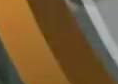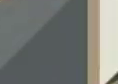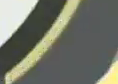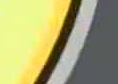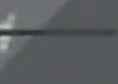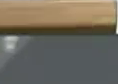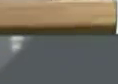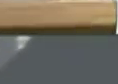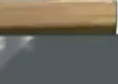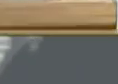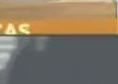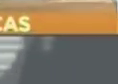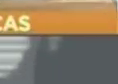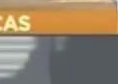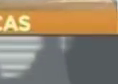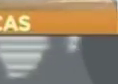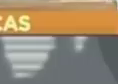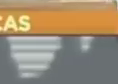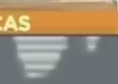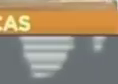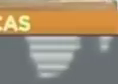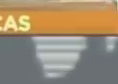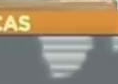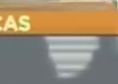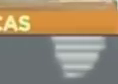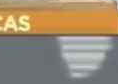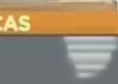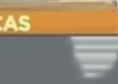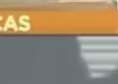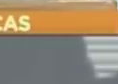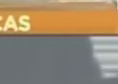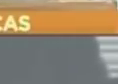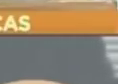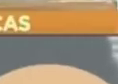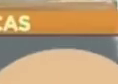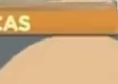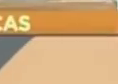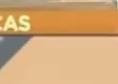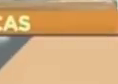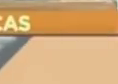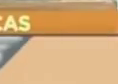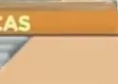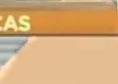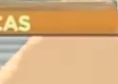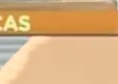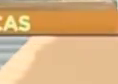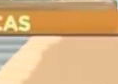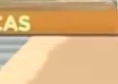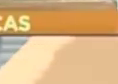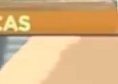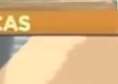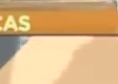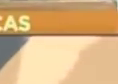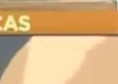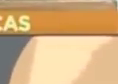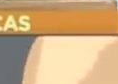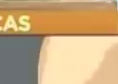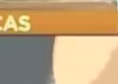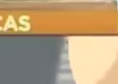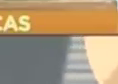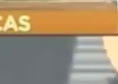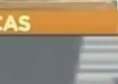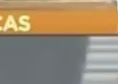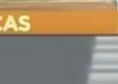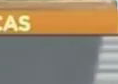caso andorra y se encuentra nuestra compañera n ángel nos aplica esta información y te escuchamos la repubblica tarek william